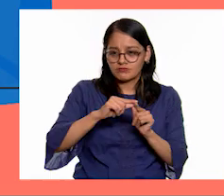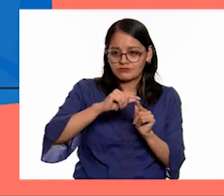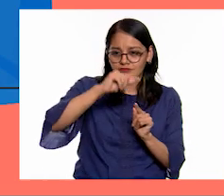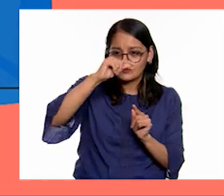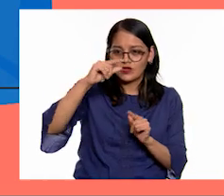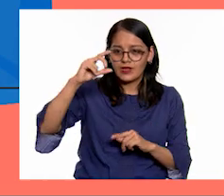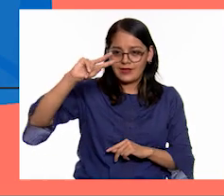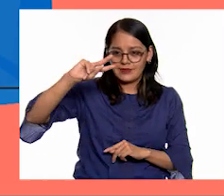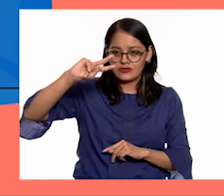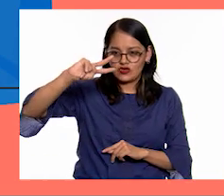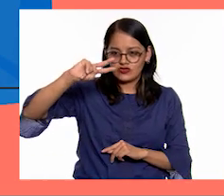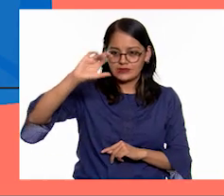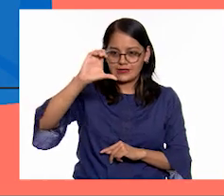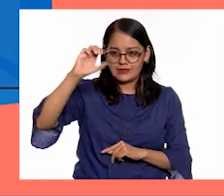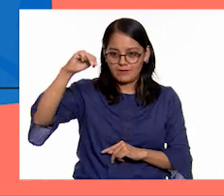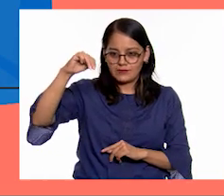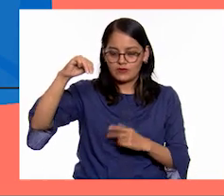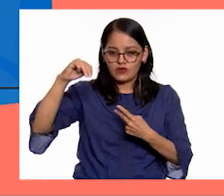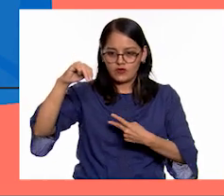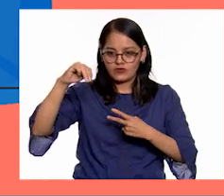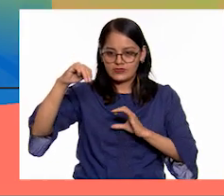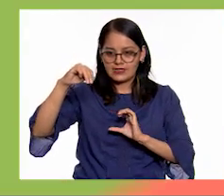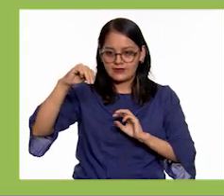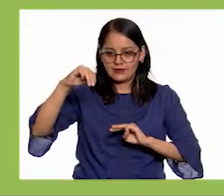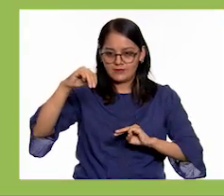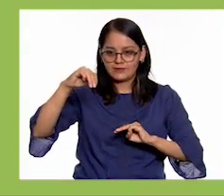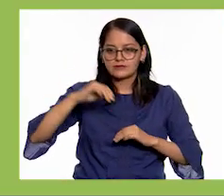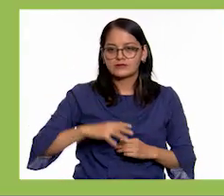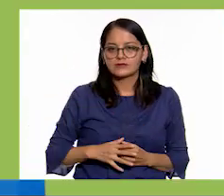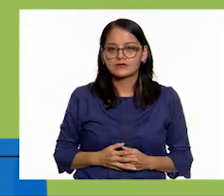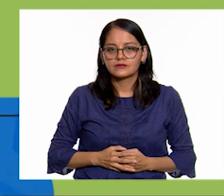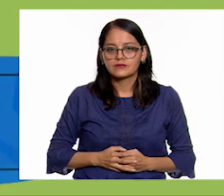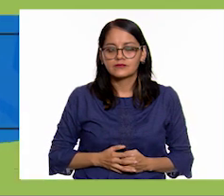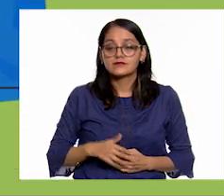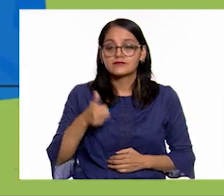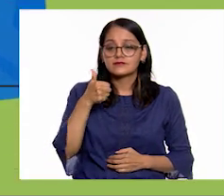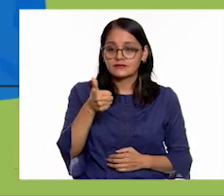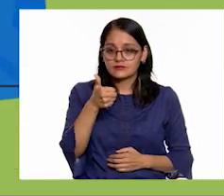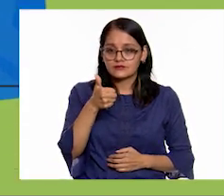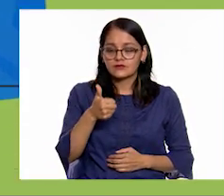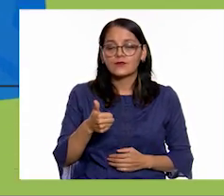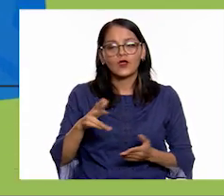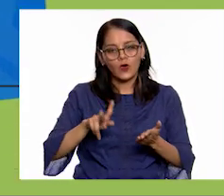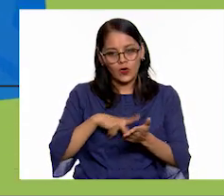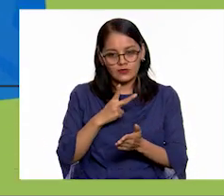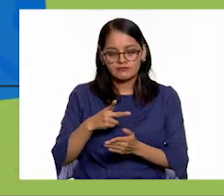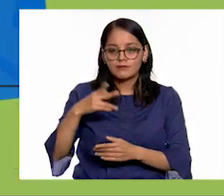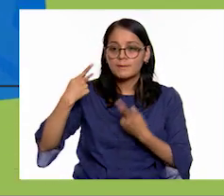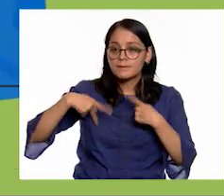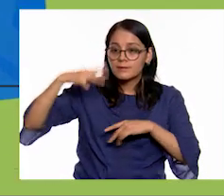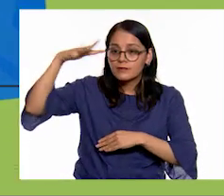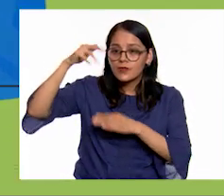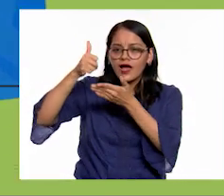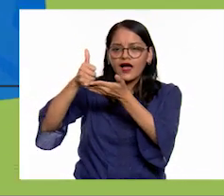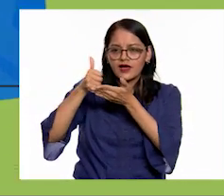2 centímetros de alto arriba y abajo. 6. Nuevamente pide ayuda a un